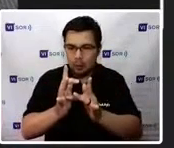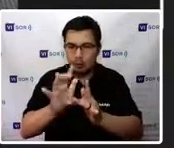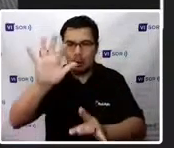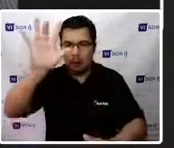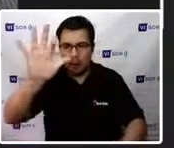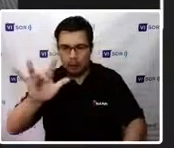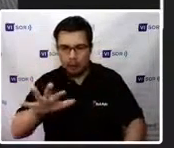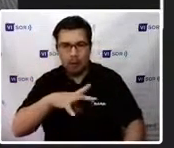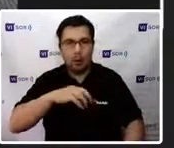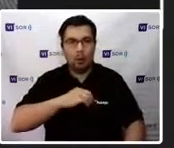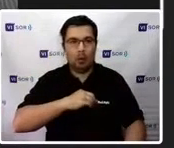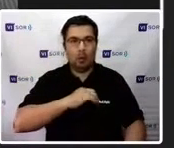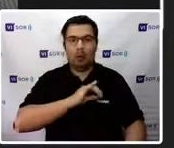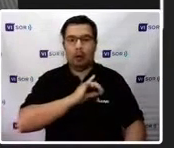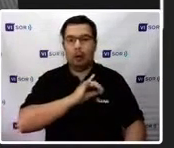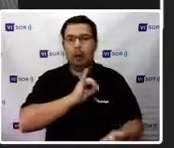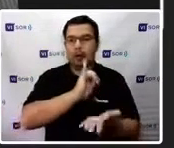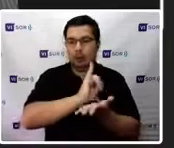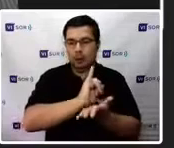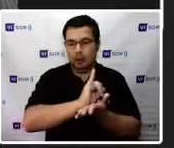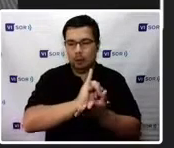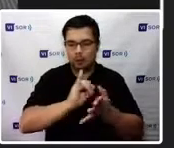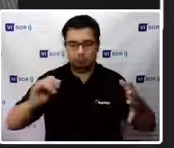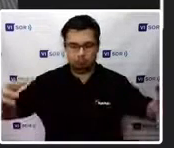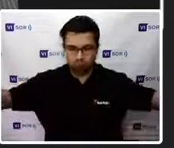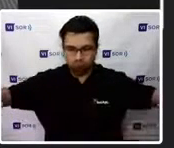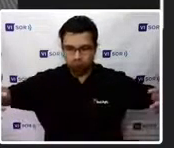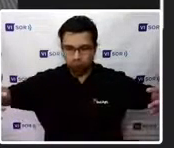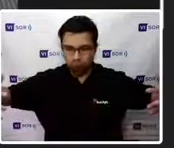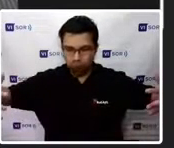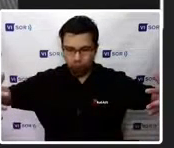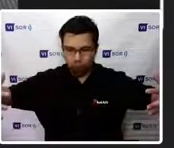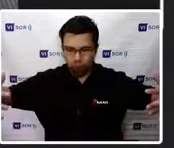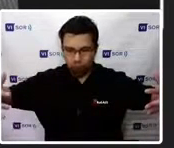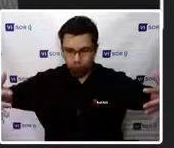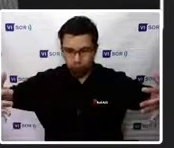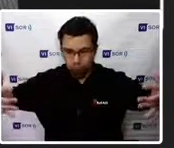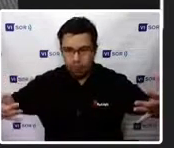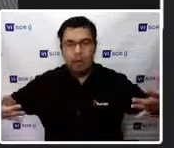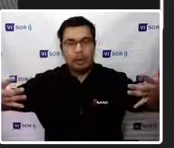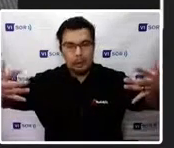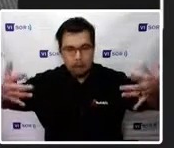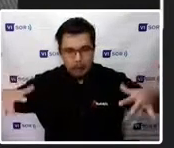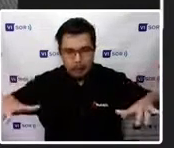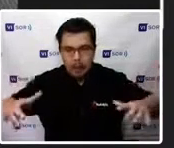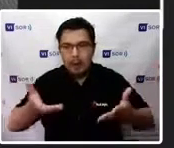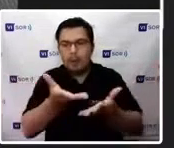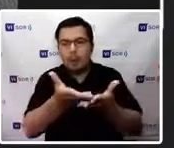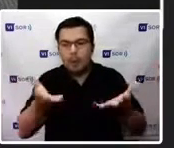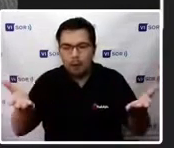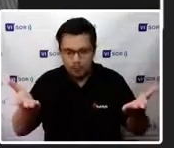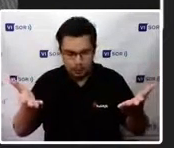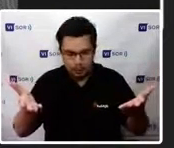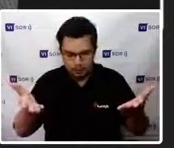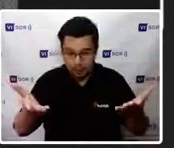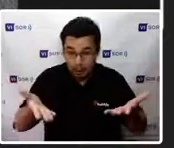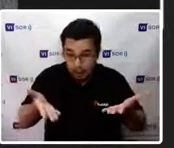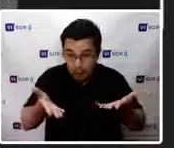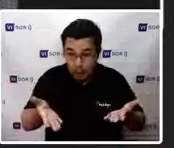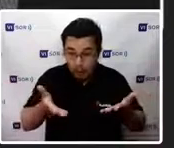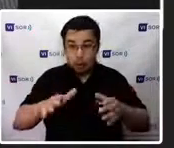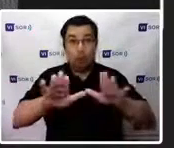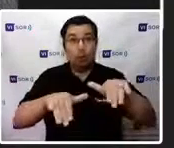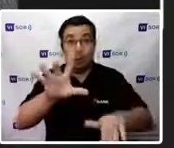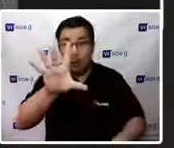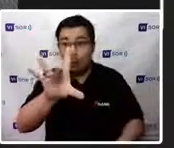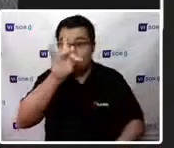¿no es cierto?, lo que va a ser el éxito, ¿no es cierto?, de ustedes como profesionales es la mirada, ¿no es cierto?, al frente y la actitud que